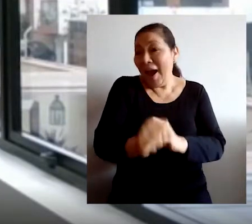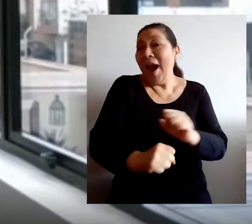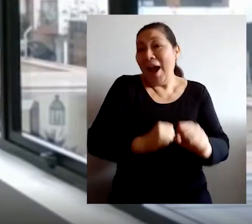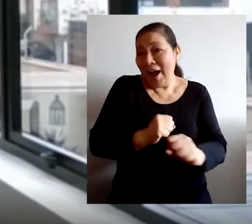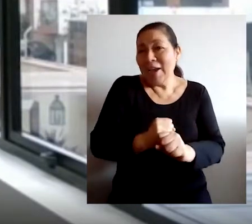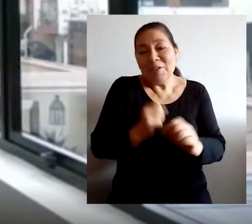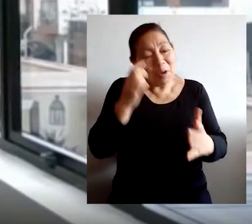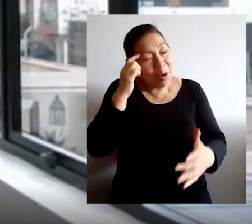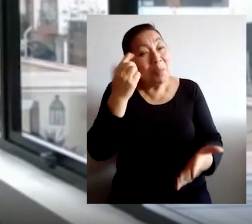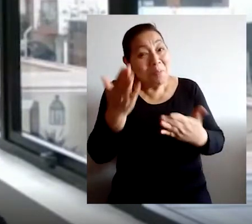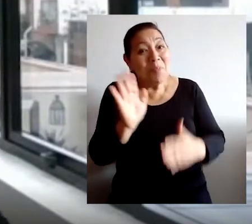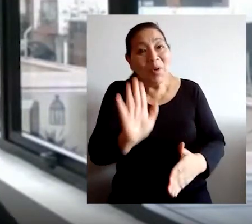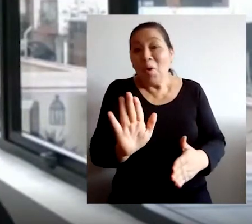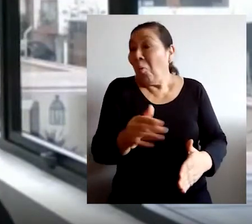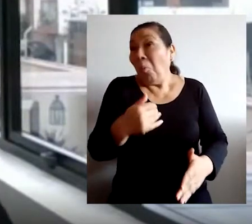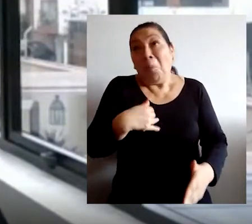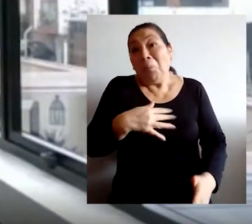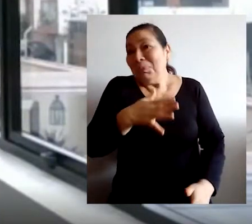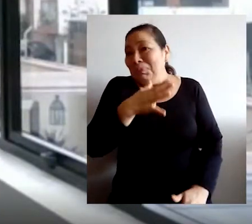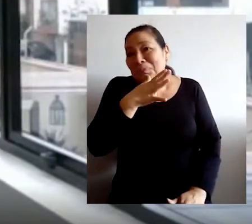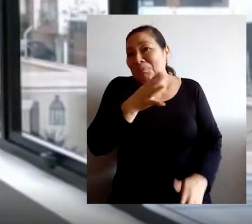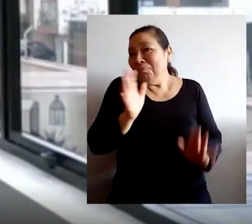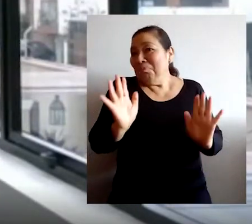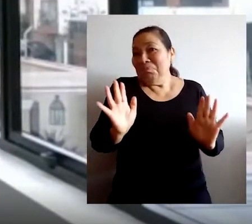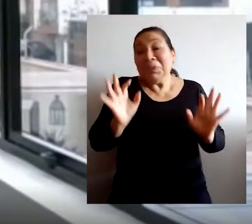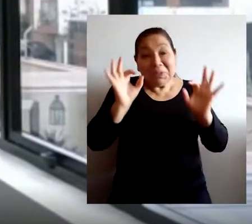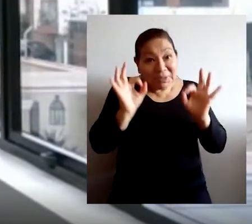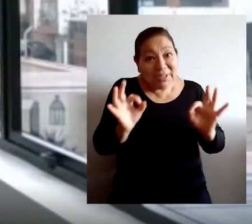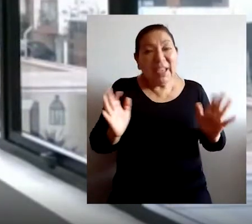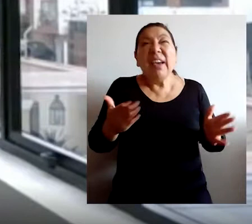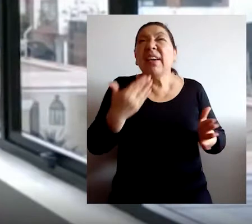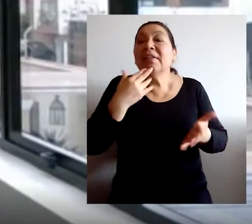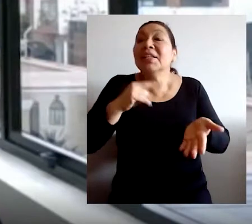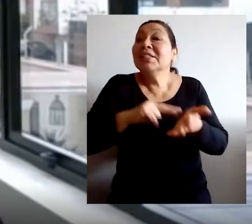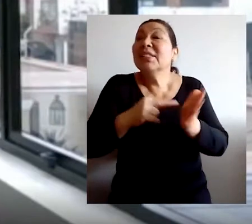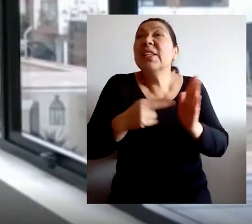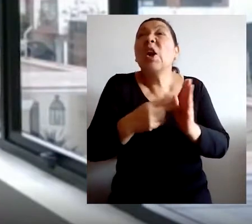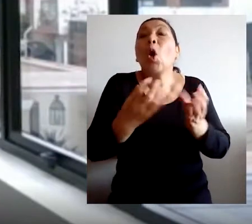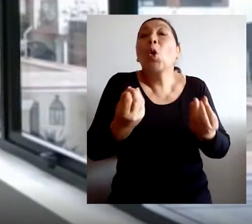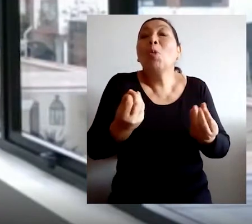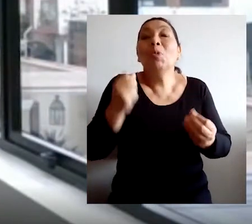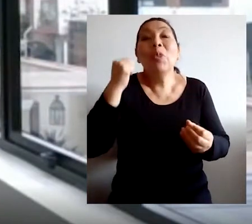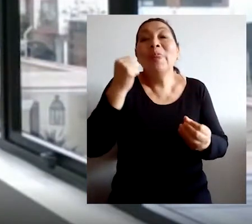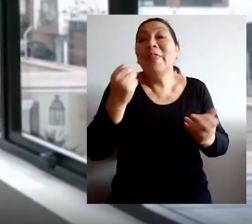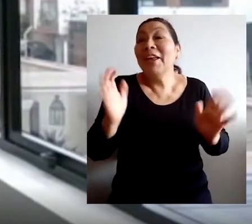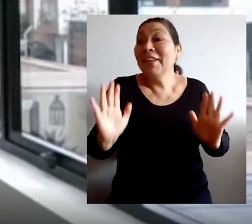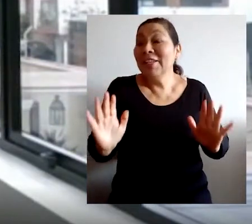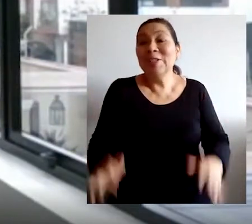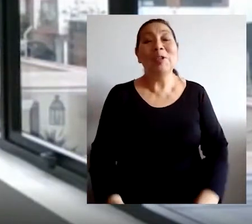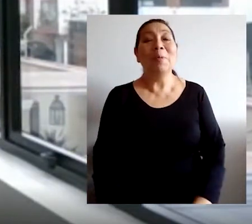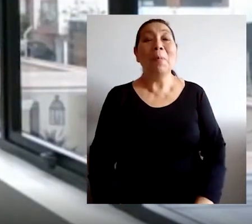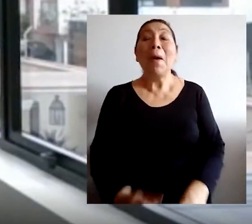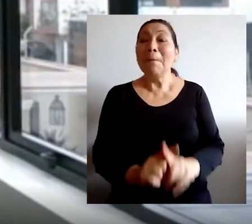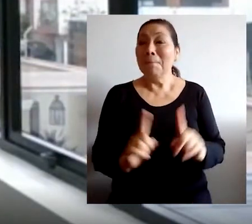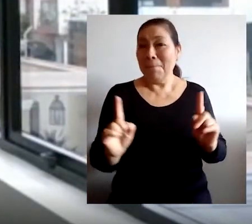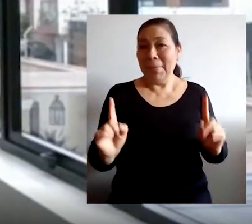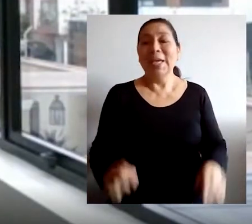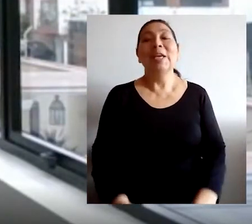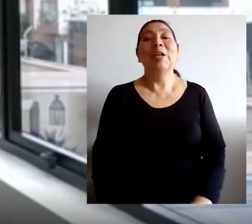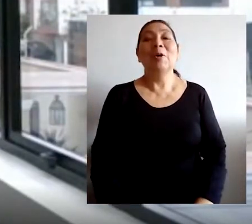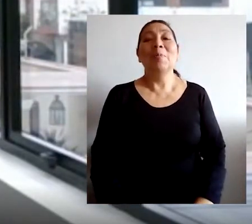contemporánea, más o menos seria, yo no sabría con sinceridad saber qué significa o cómo se ejerce un derecho expectativo. Pero en todo